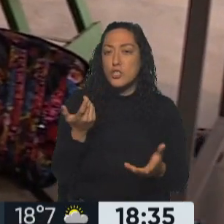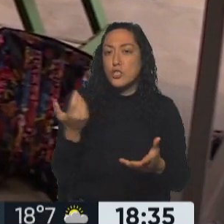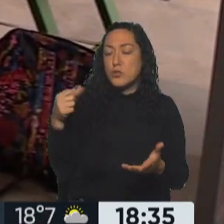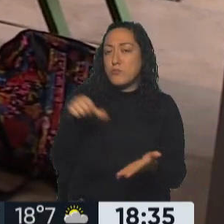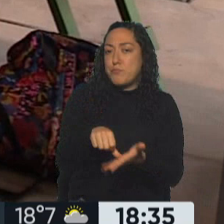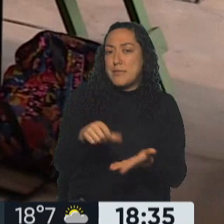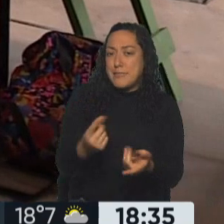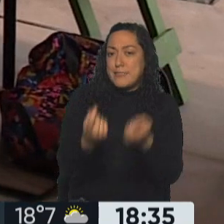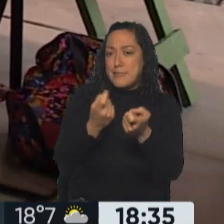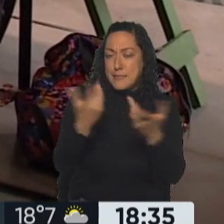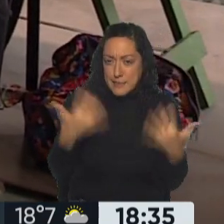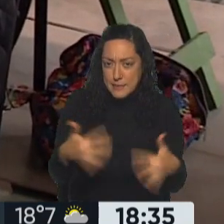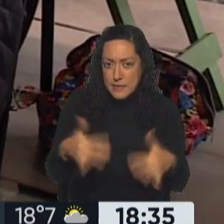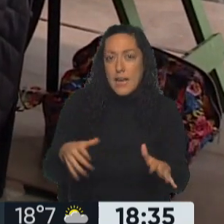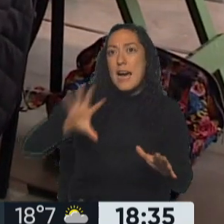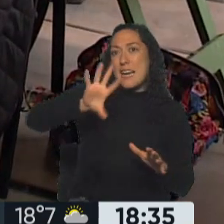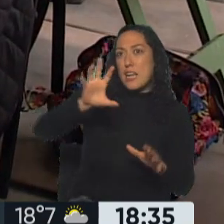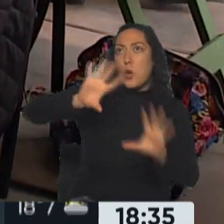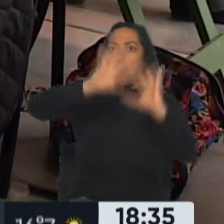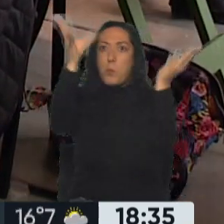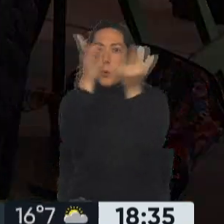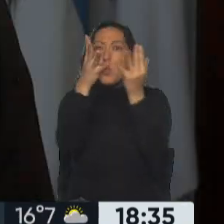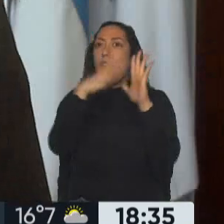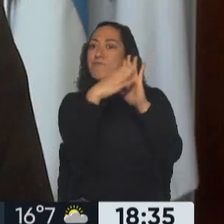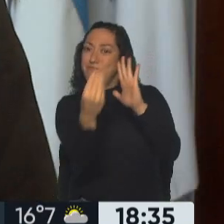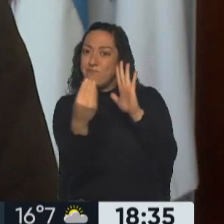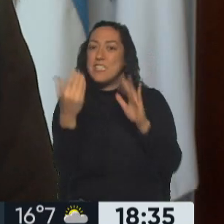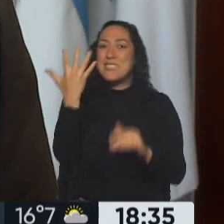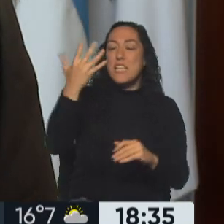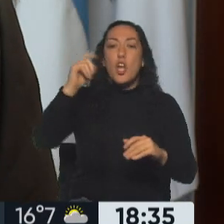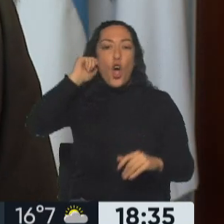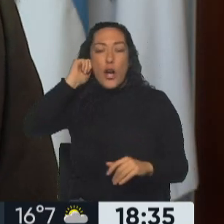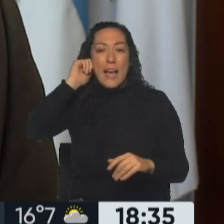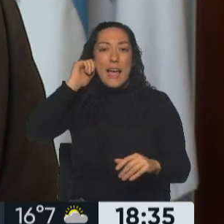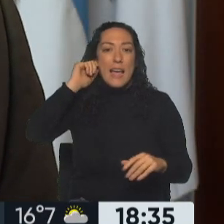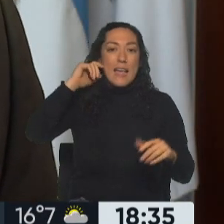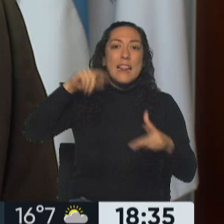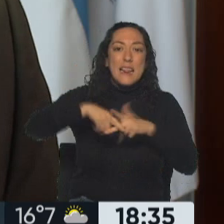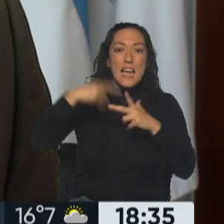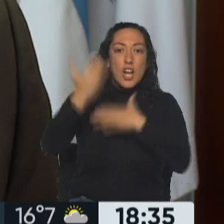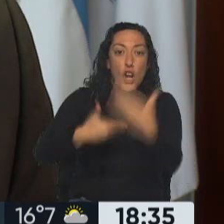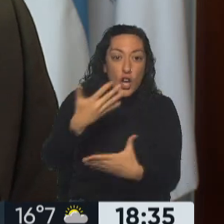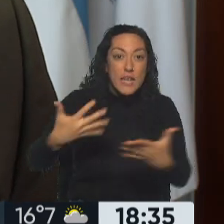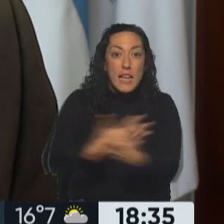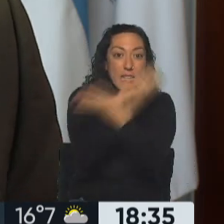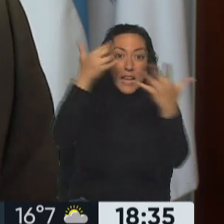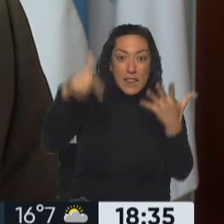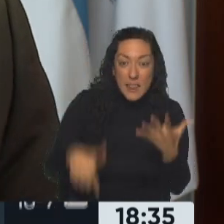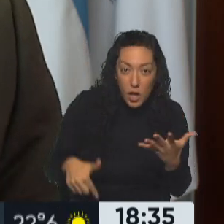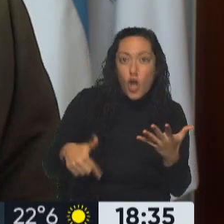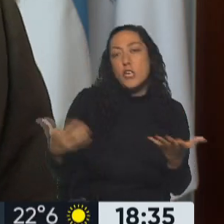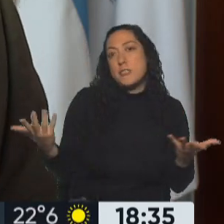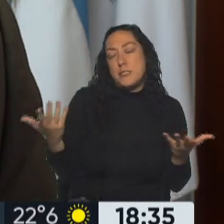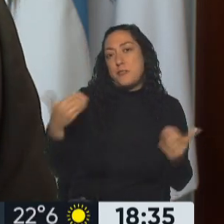Siguiendo el ejemplo de la región y del mundo, la tecnología 5G hoy es lo que tenemos